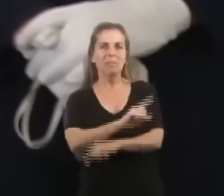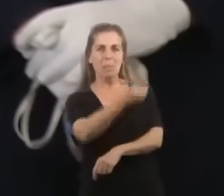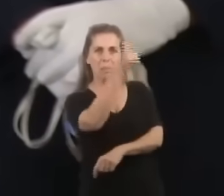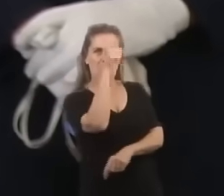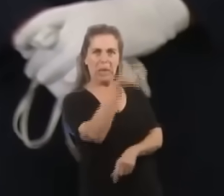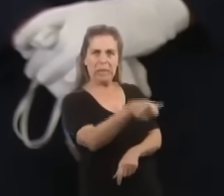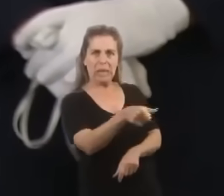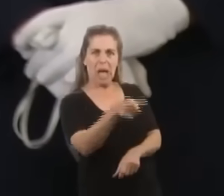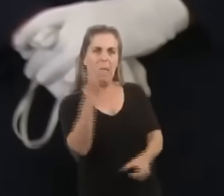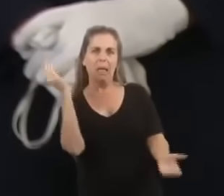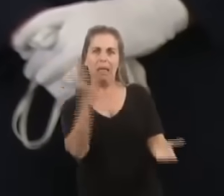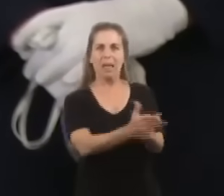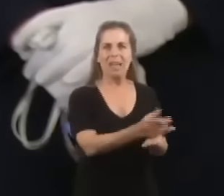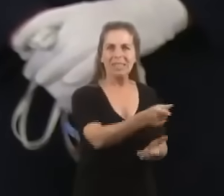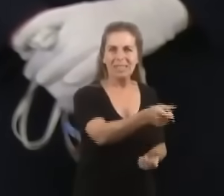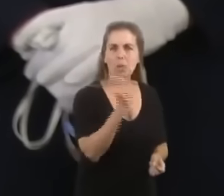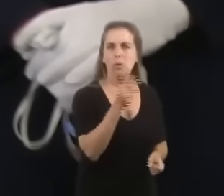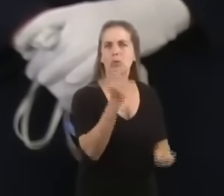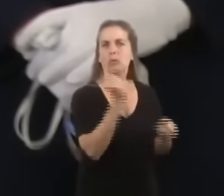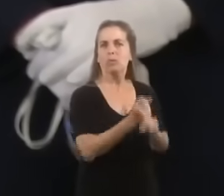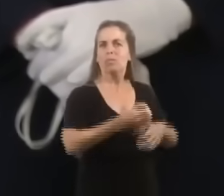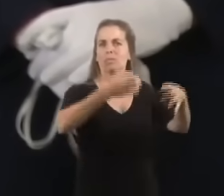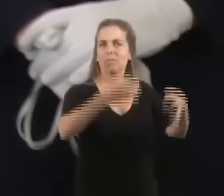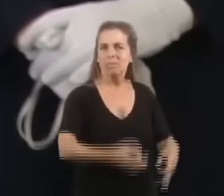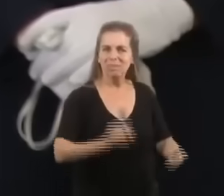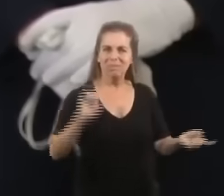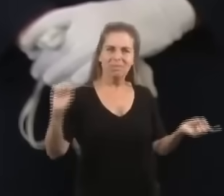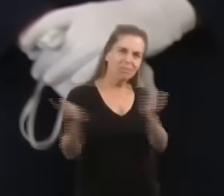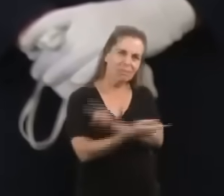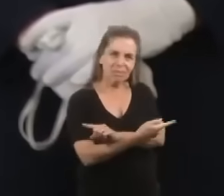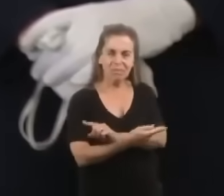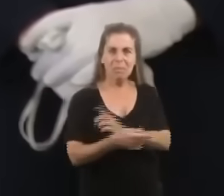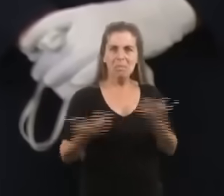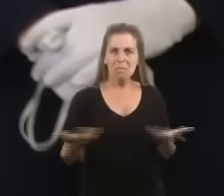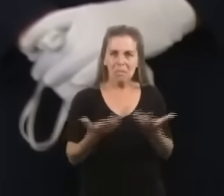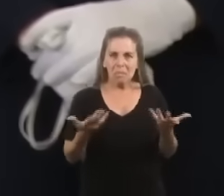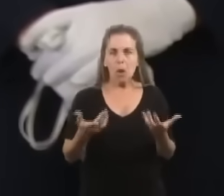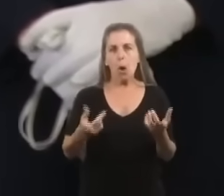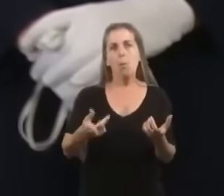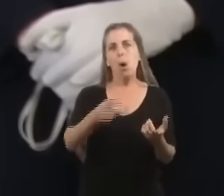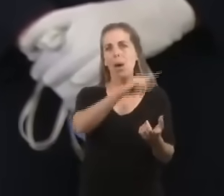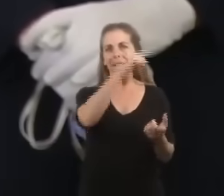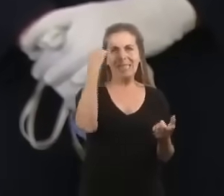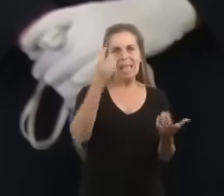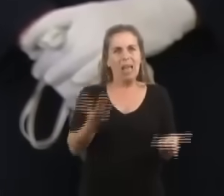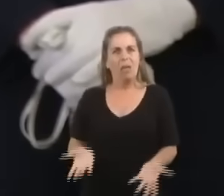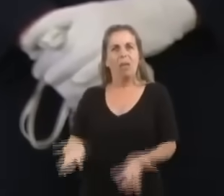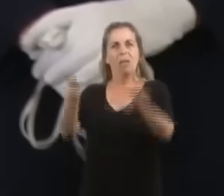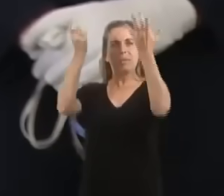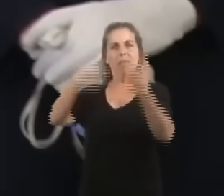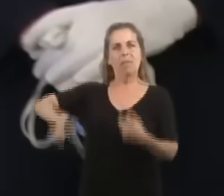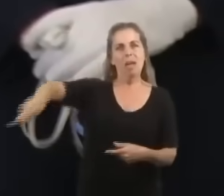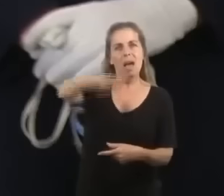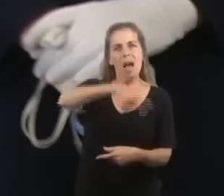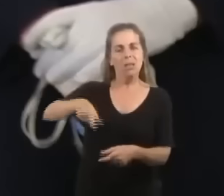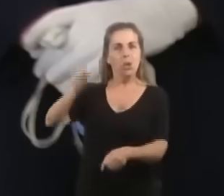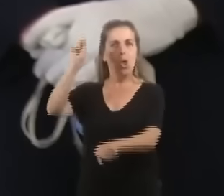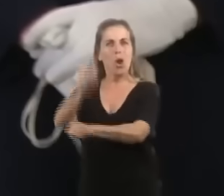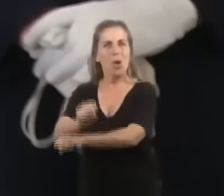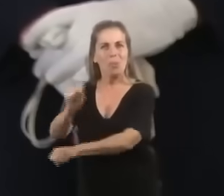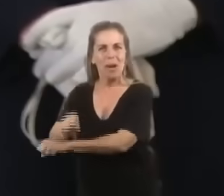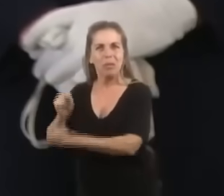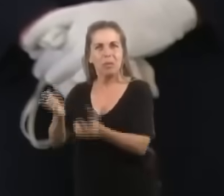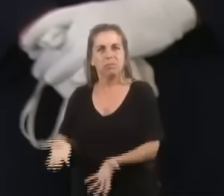delito de hacer bien su trabajo maquillaron un abolicionismo sin escrúpulo bajo el nombre de garantismo Pero lo único que